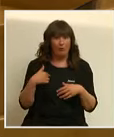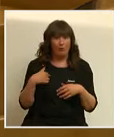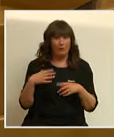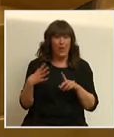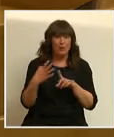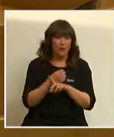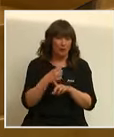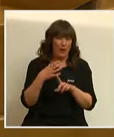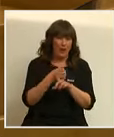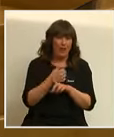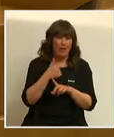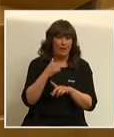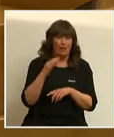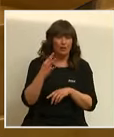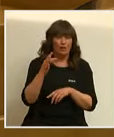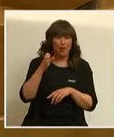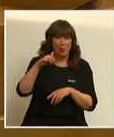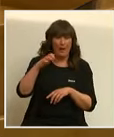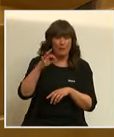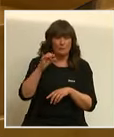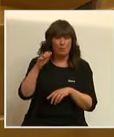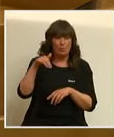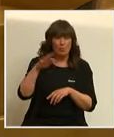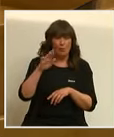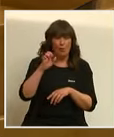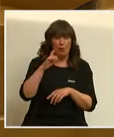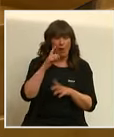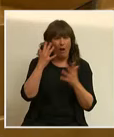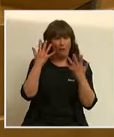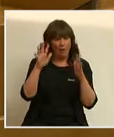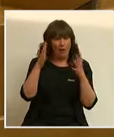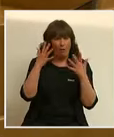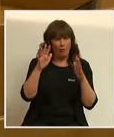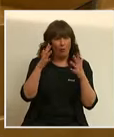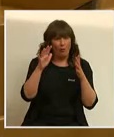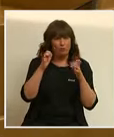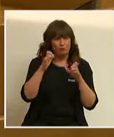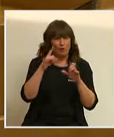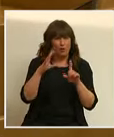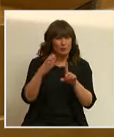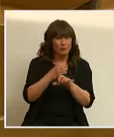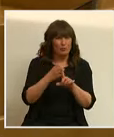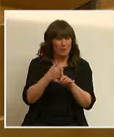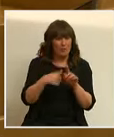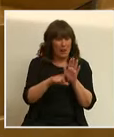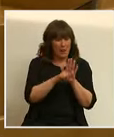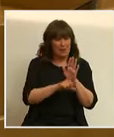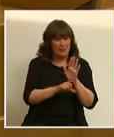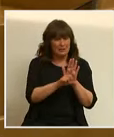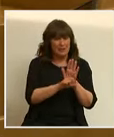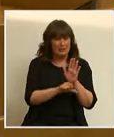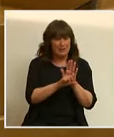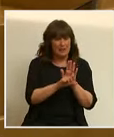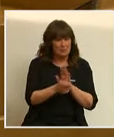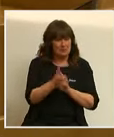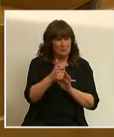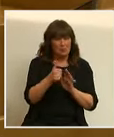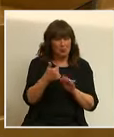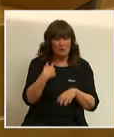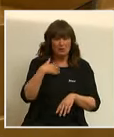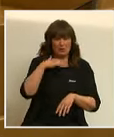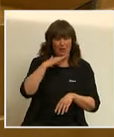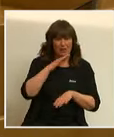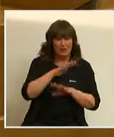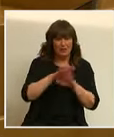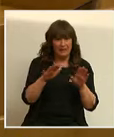Moro, aplaudo las instituciones de los utópicos, a quienes tan pocas leyes bastan para asegurar tan excelente gobierno, frente